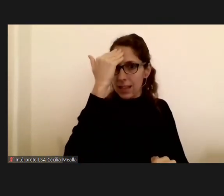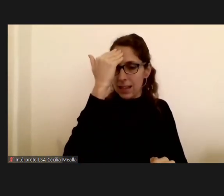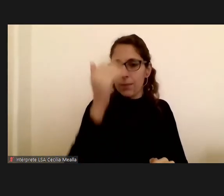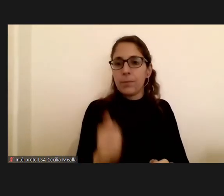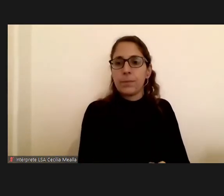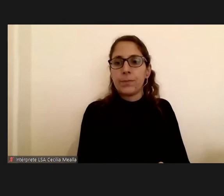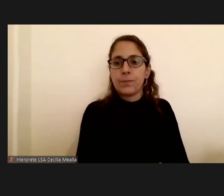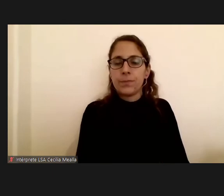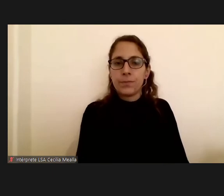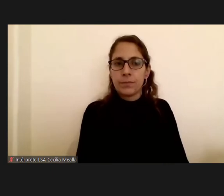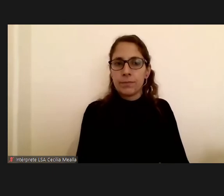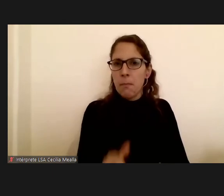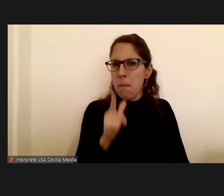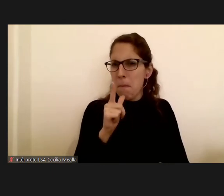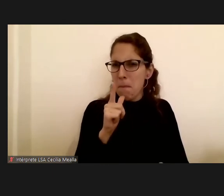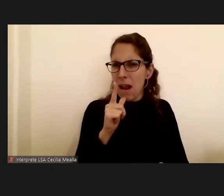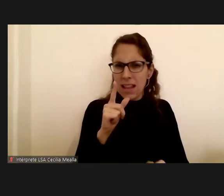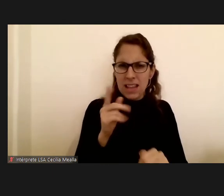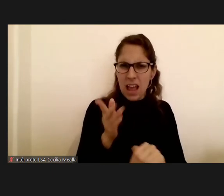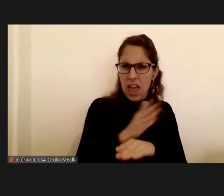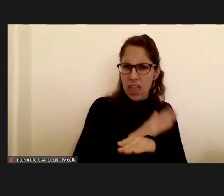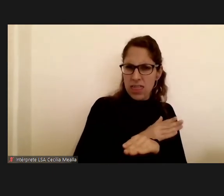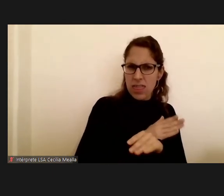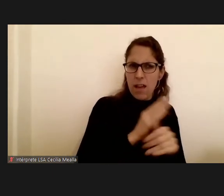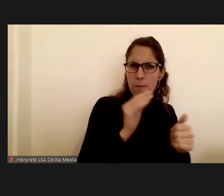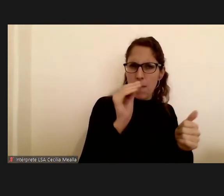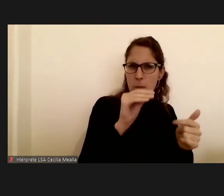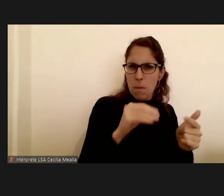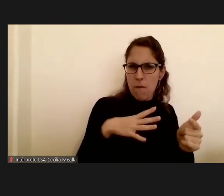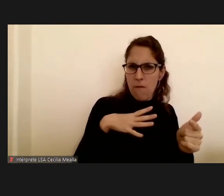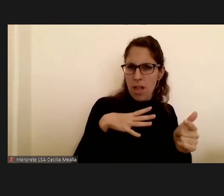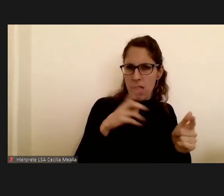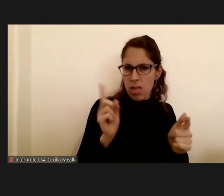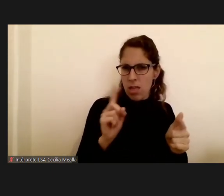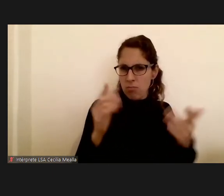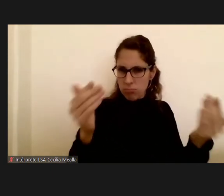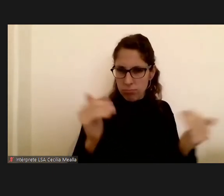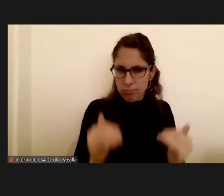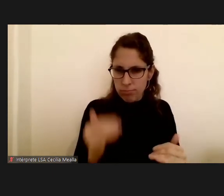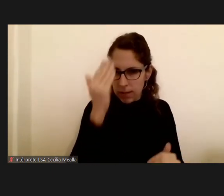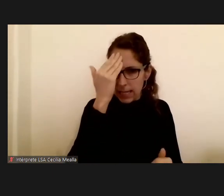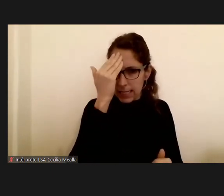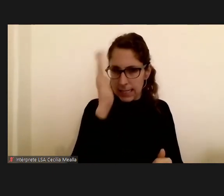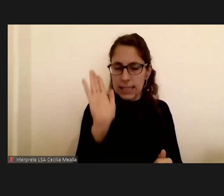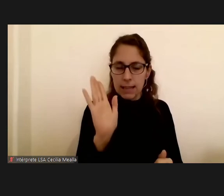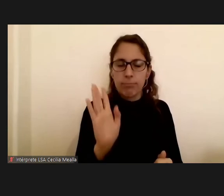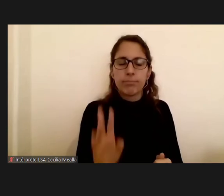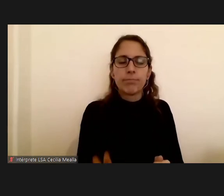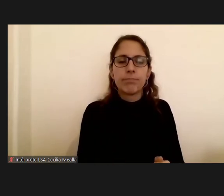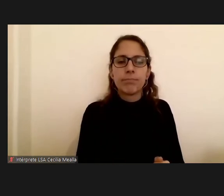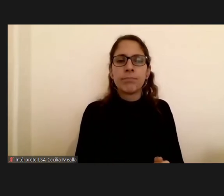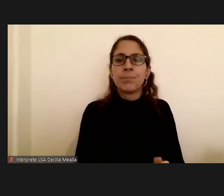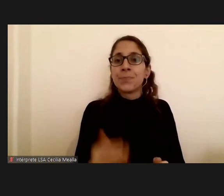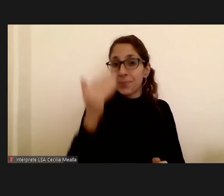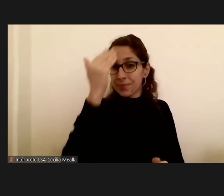¿No? Creo que no quedaba antes, ¿no? ¿Otra? Sí. Está la que